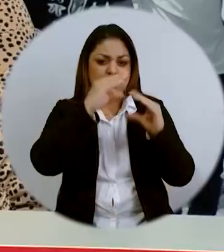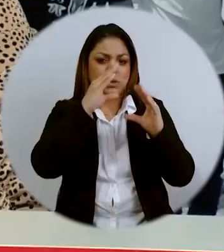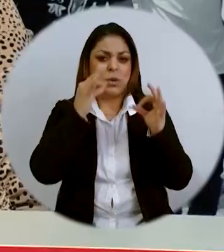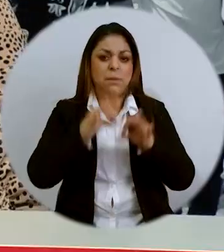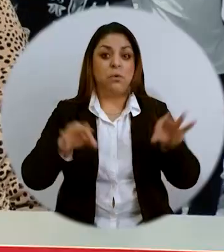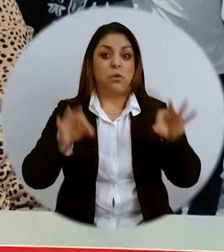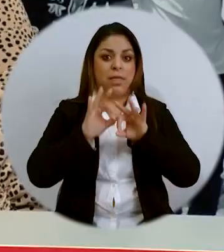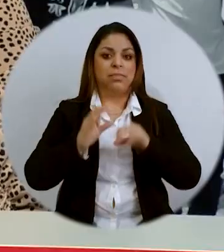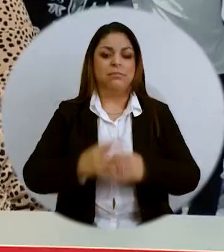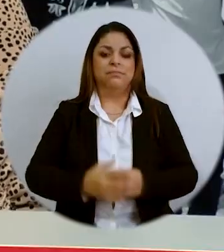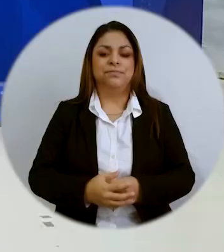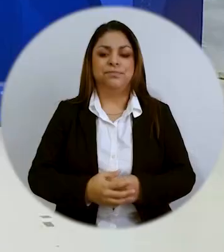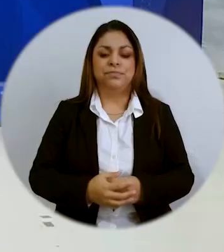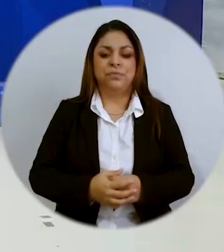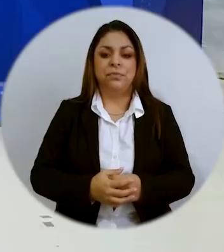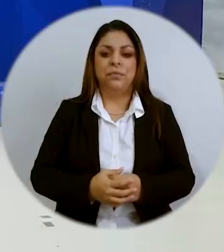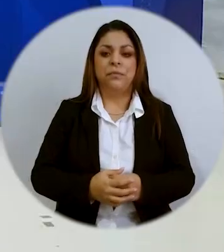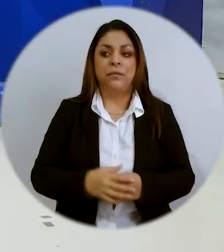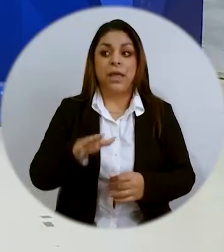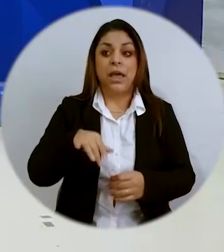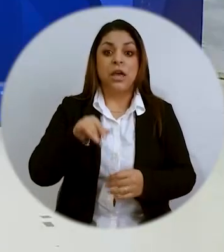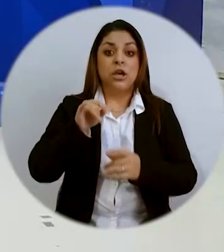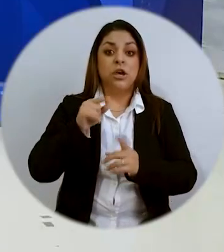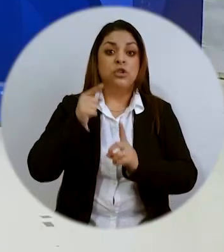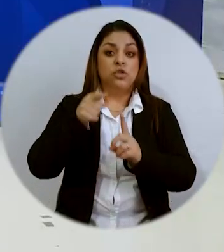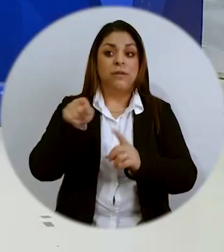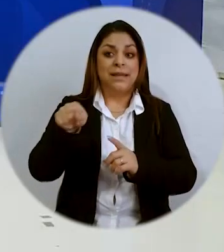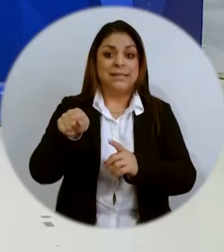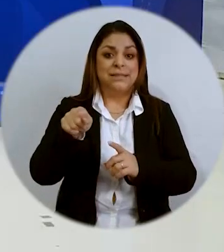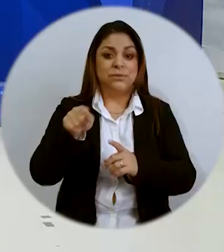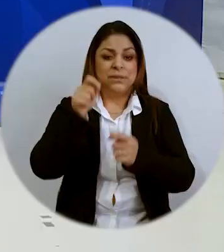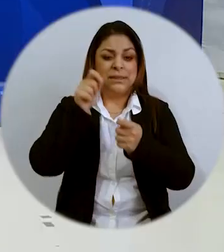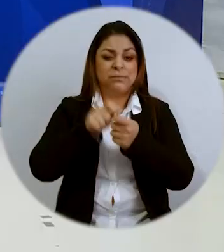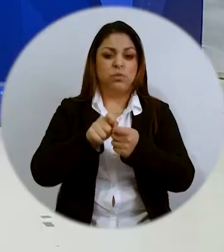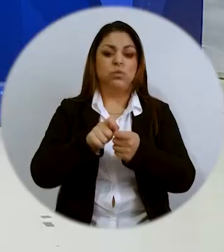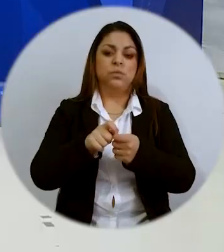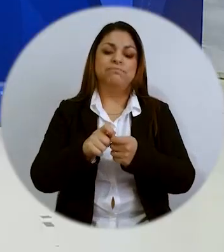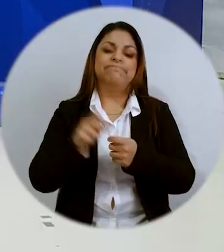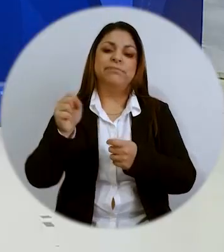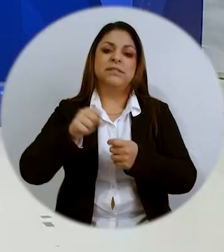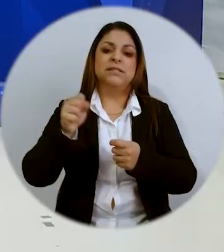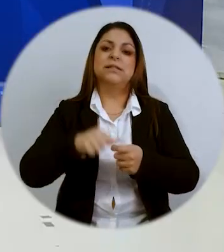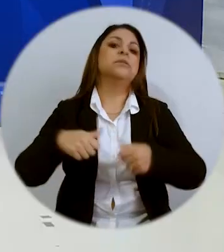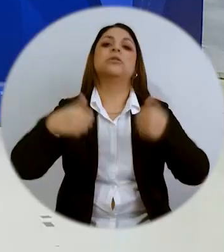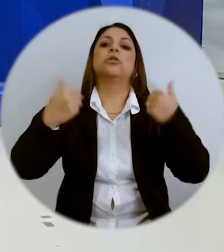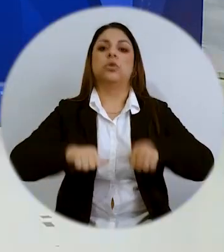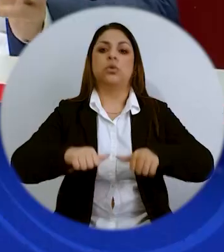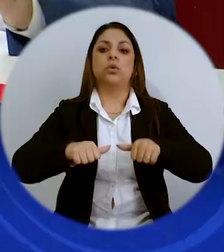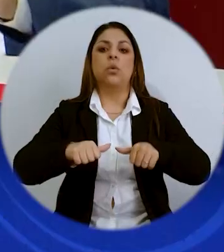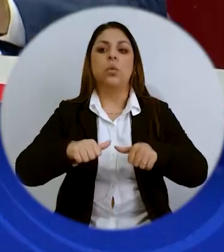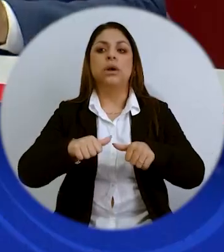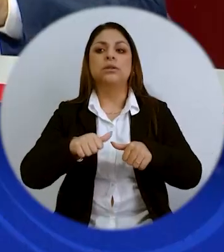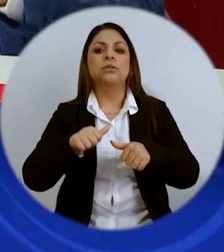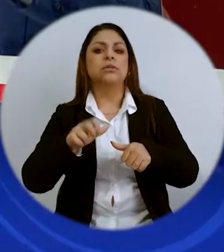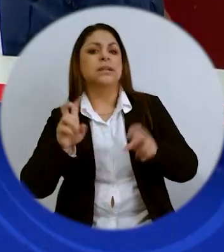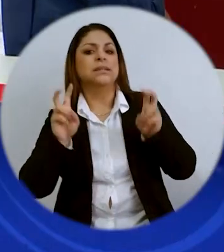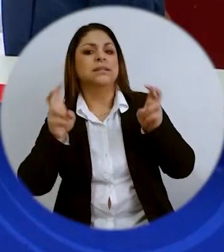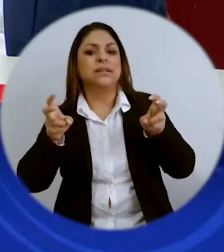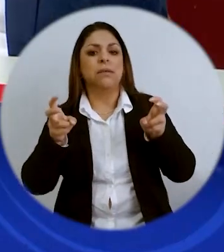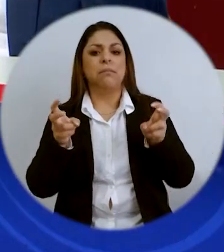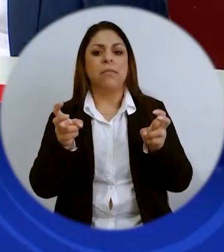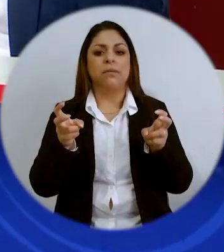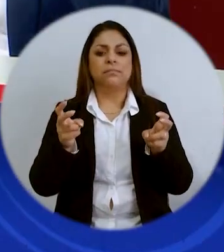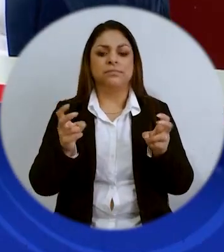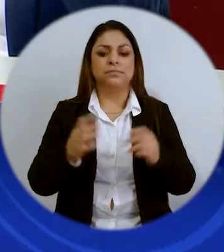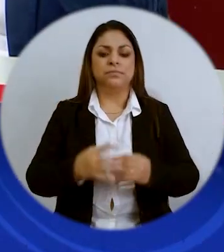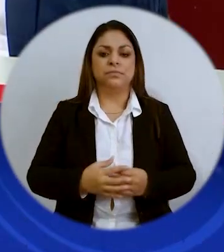relevante. Sí, sobre ese punto tenemos coincidencia con la cuestión, sobre